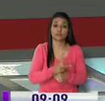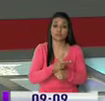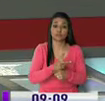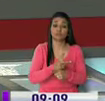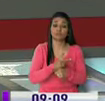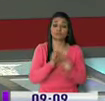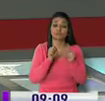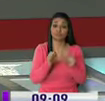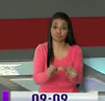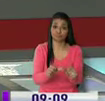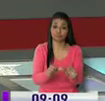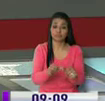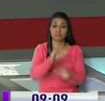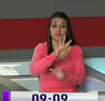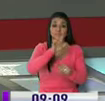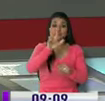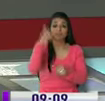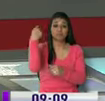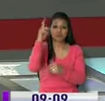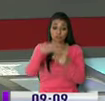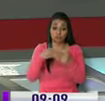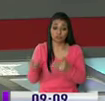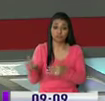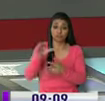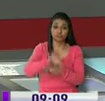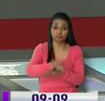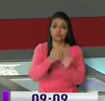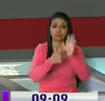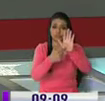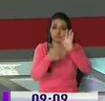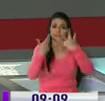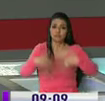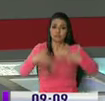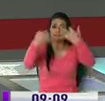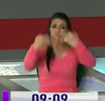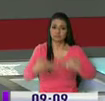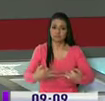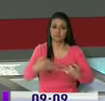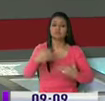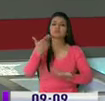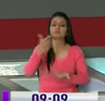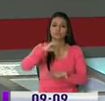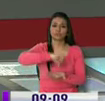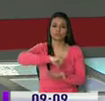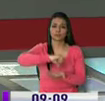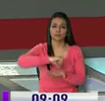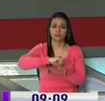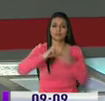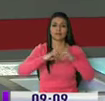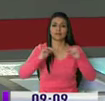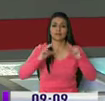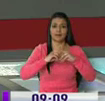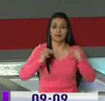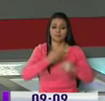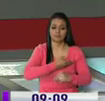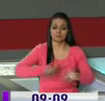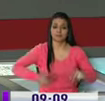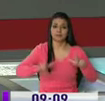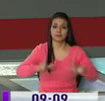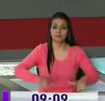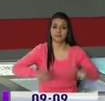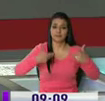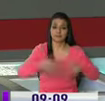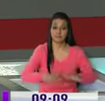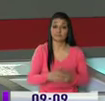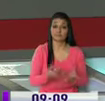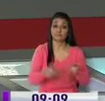tiene una inversión de 53 millones de dólares, fue presentado ya oficialmente en la ciudad del Tena, esta por el presidente Lenín Moreno. Además, en